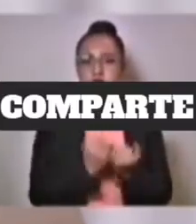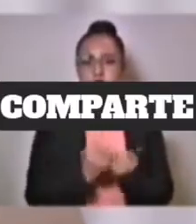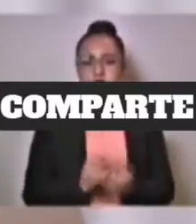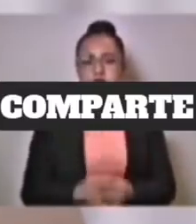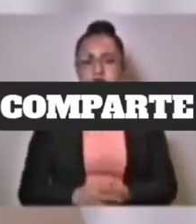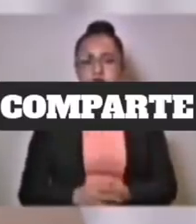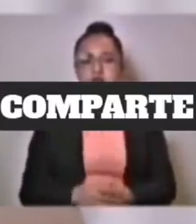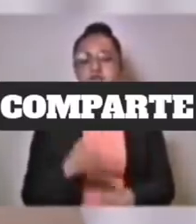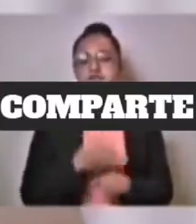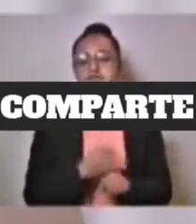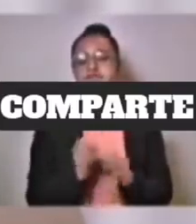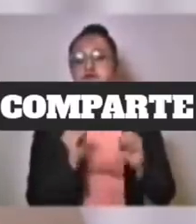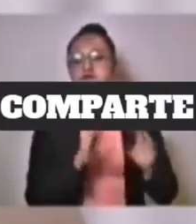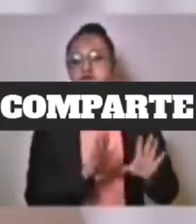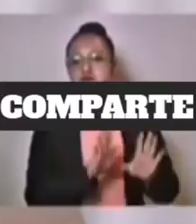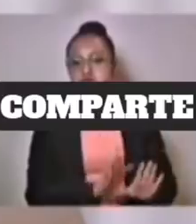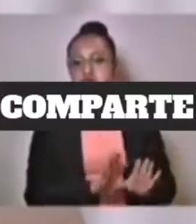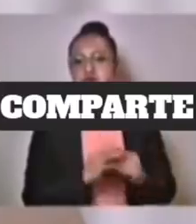Dejarlos